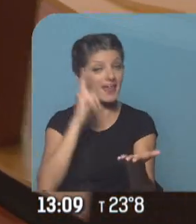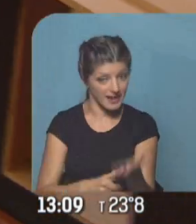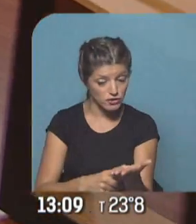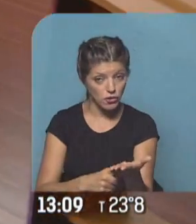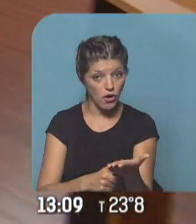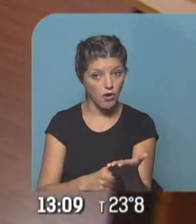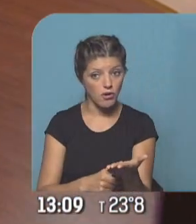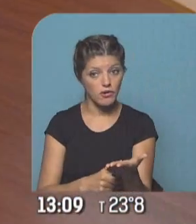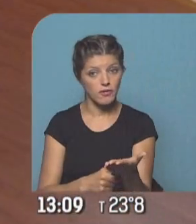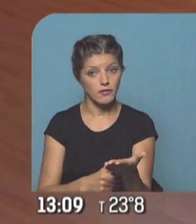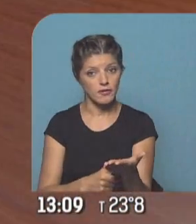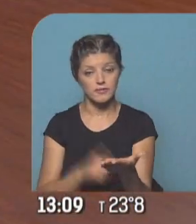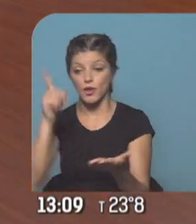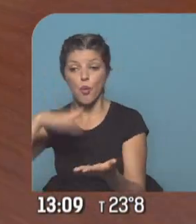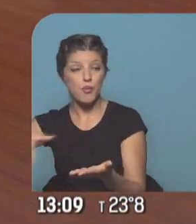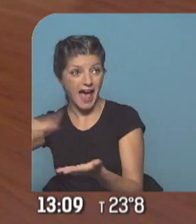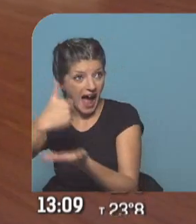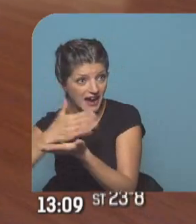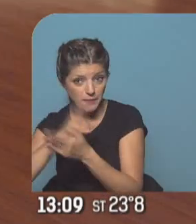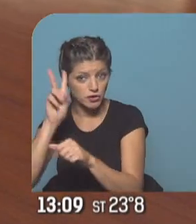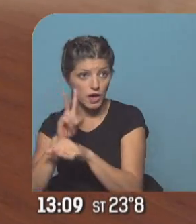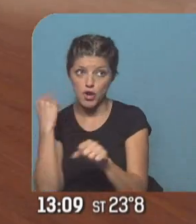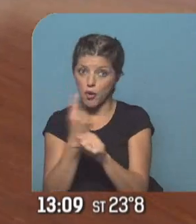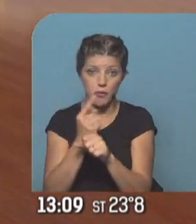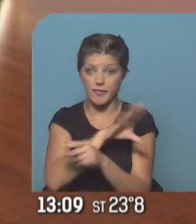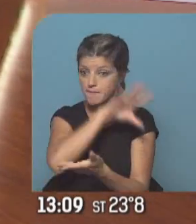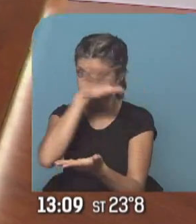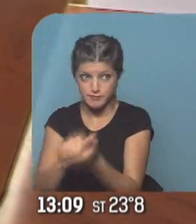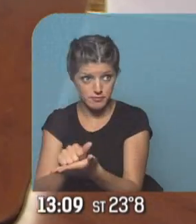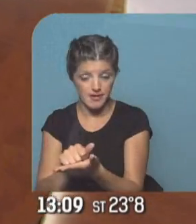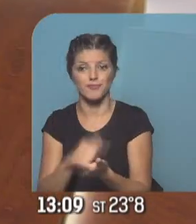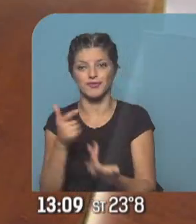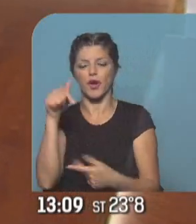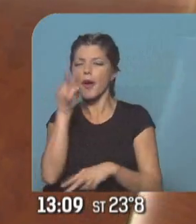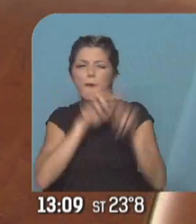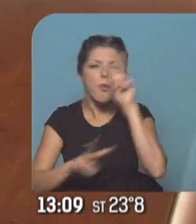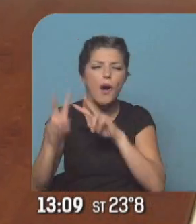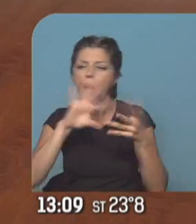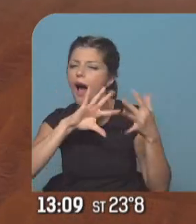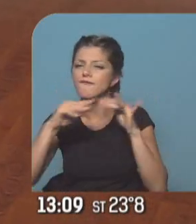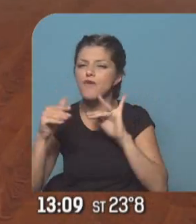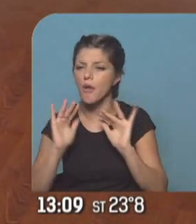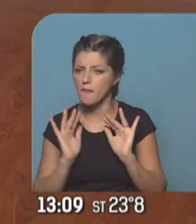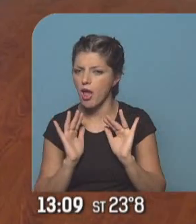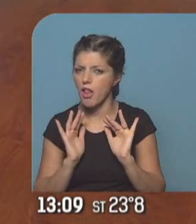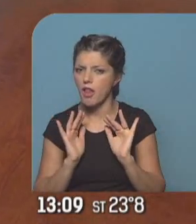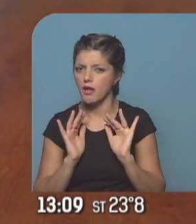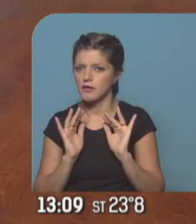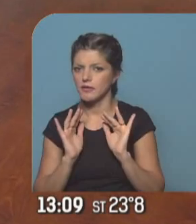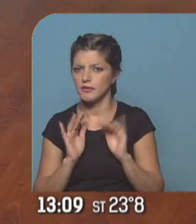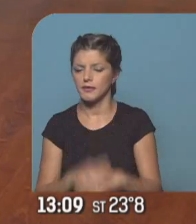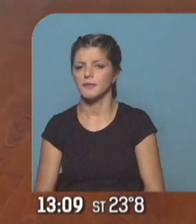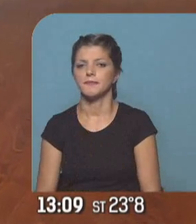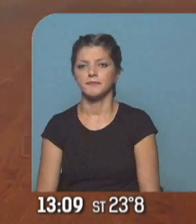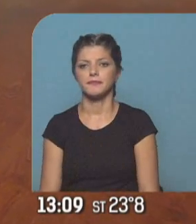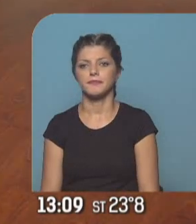afectar un área protegida. Entonces, la vuelta que le encontraron ahora desde el Poder Ejecutivo y bueno, desde el Parlamento,